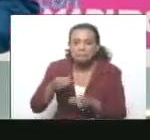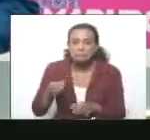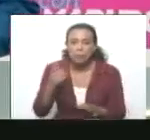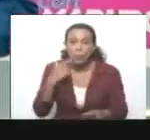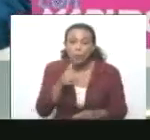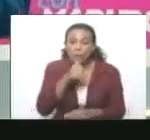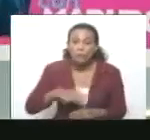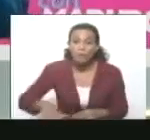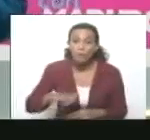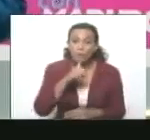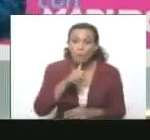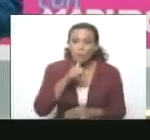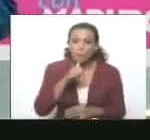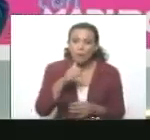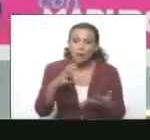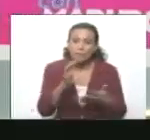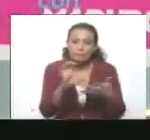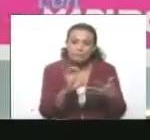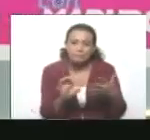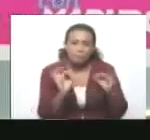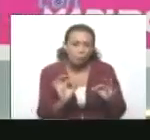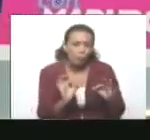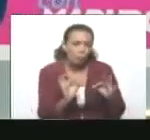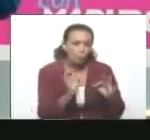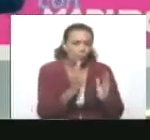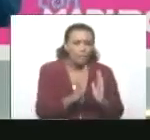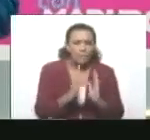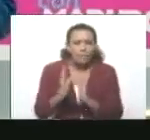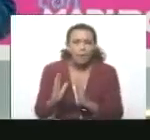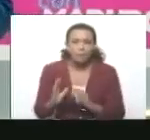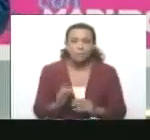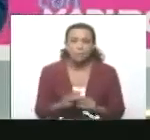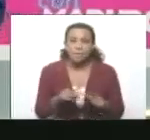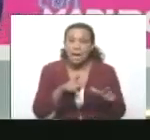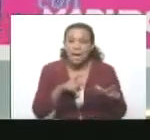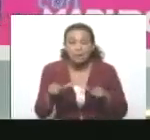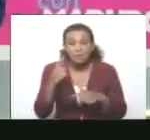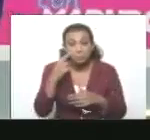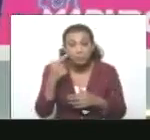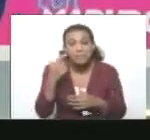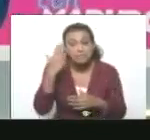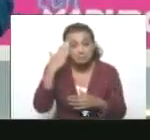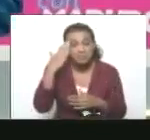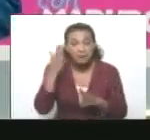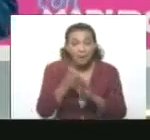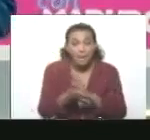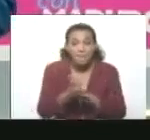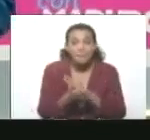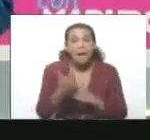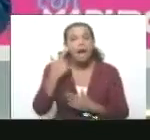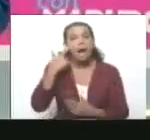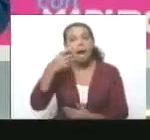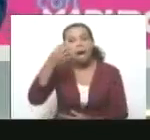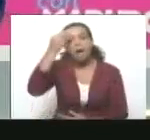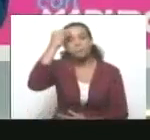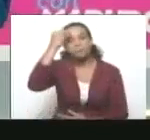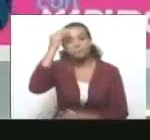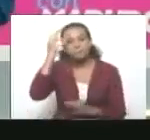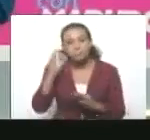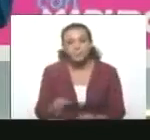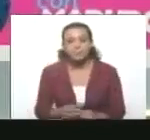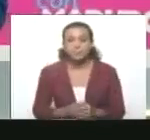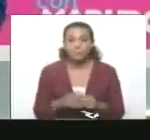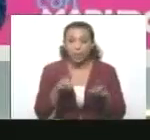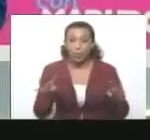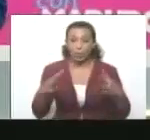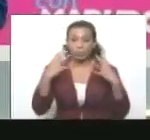a ustedes bien informados, bien activados, bien conscientes, para mantener a